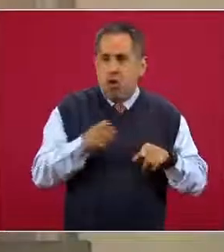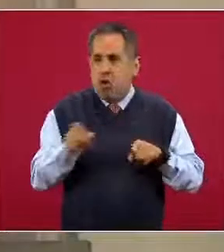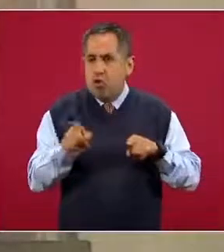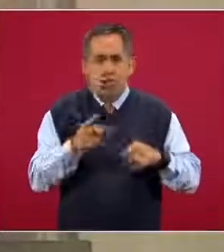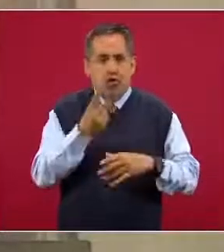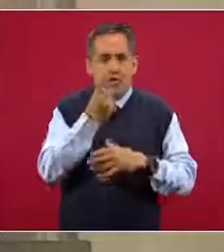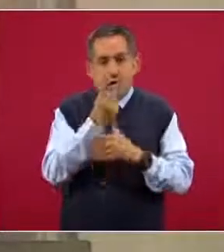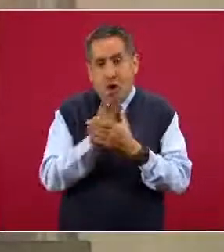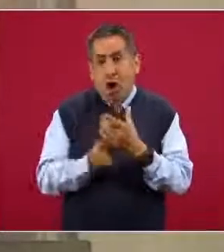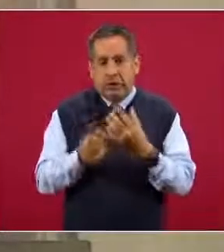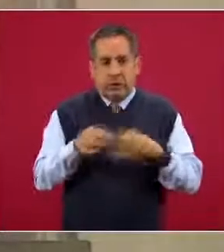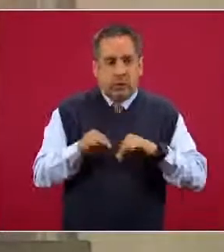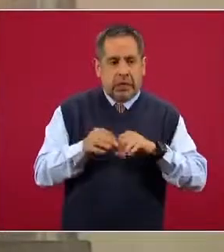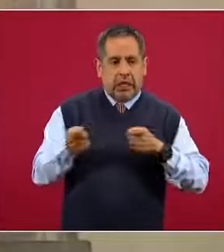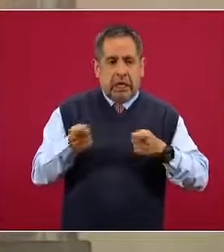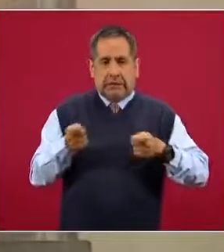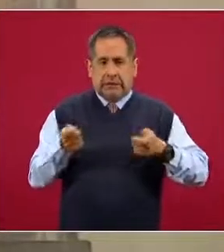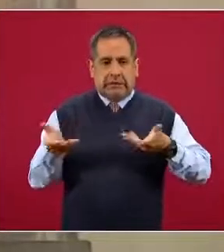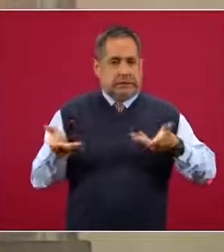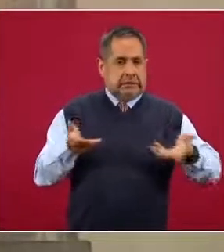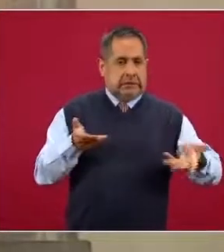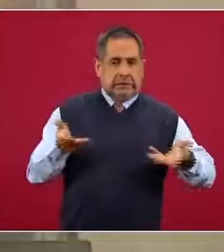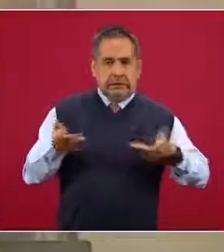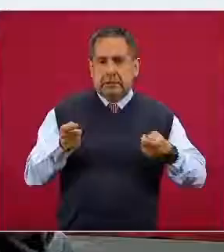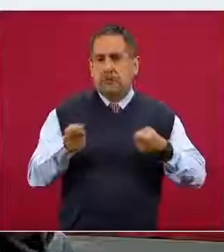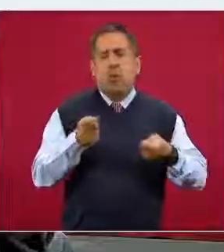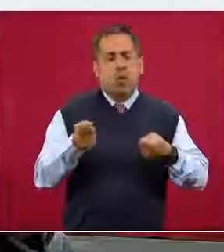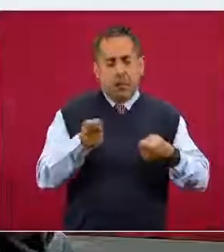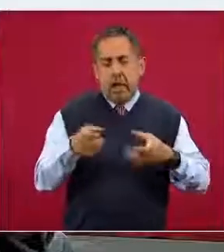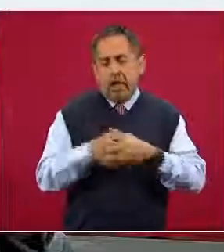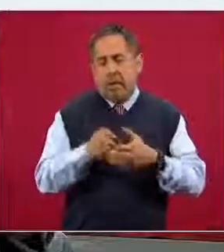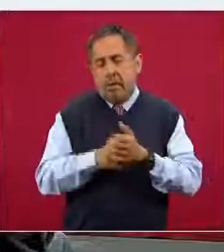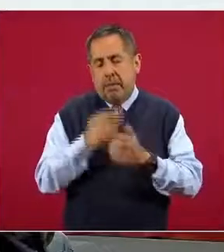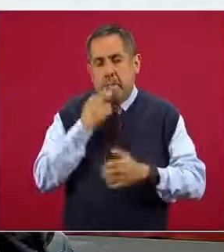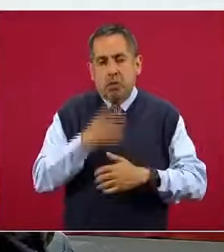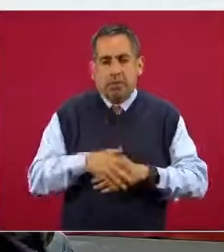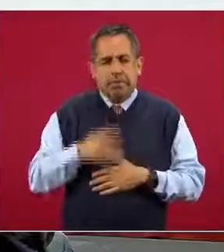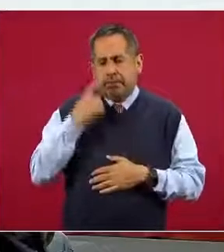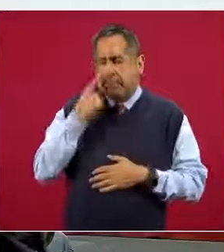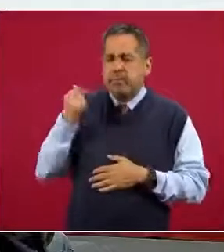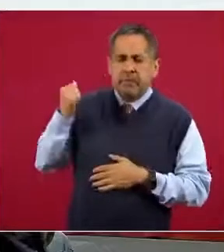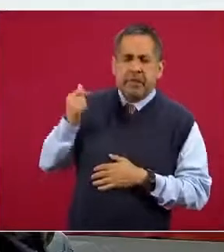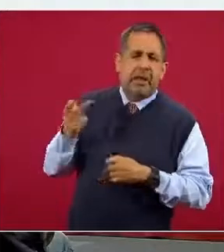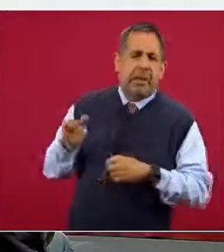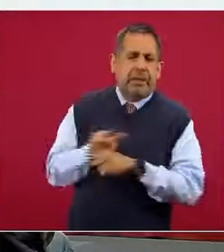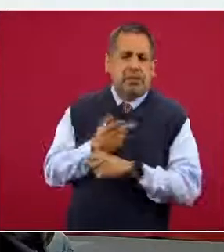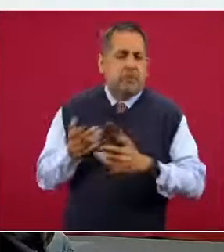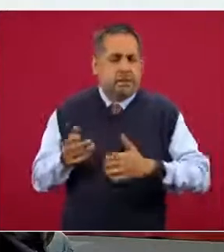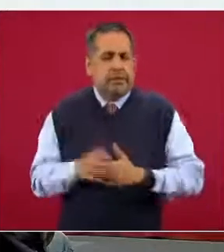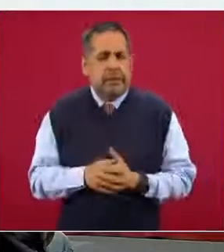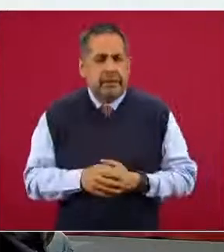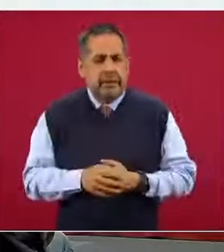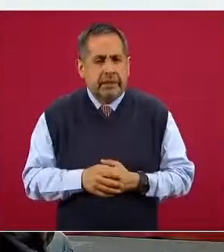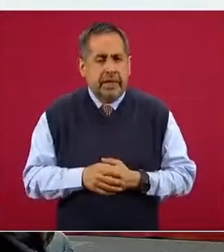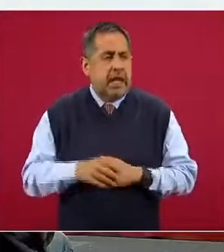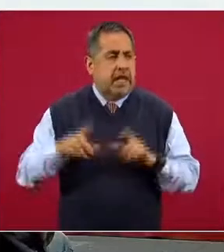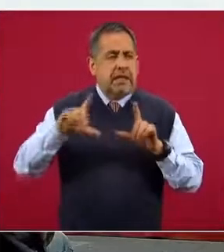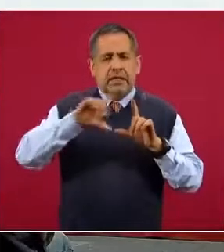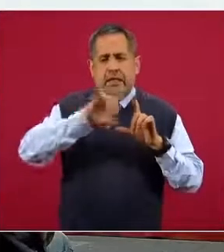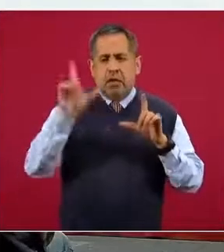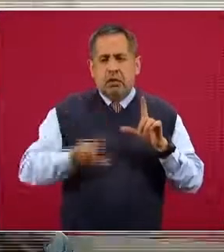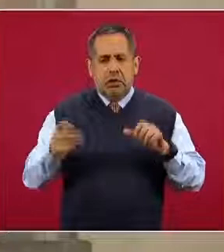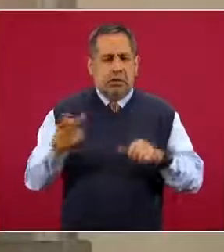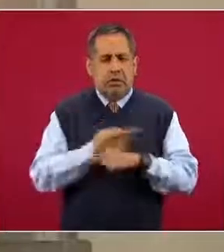es importante en este contexto. Vamos a actualizar los datos del escenario nacional. Esta